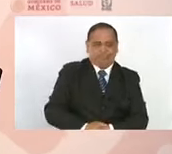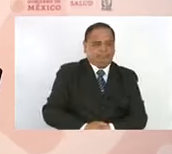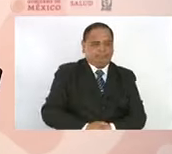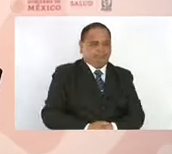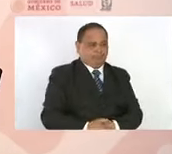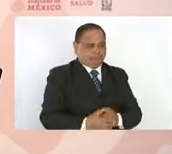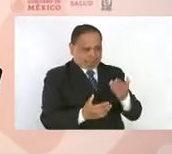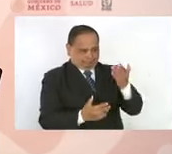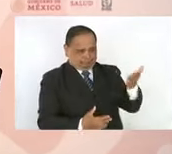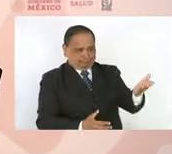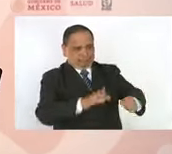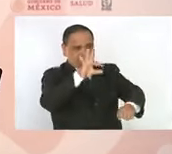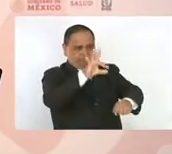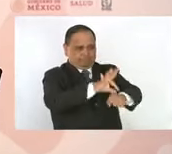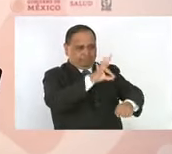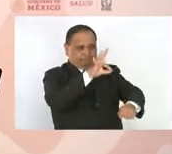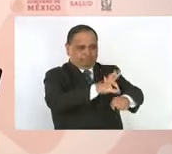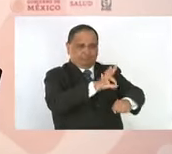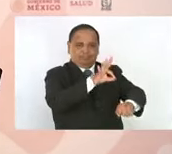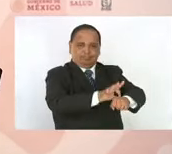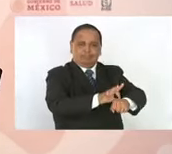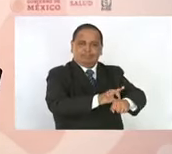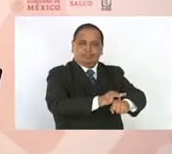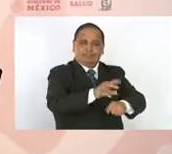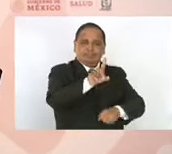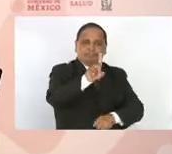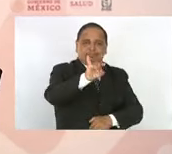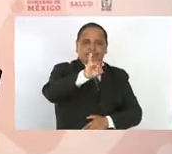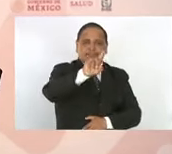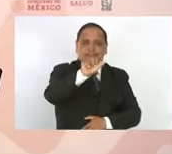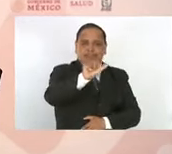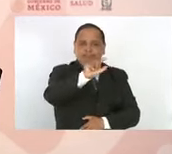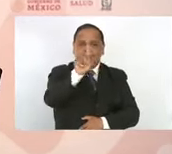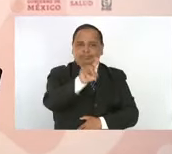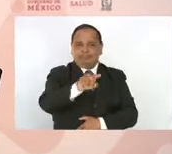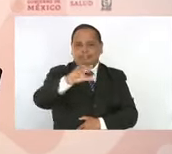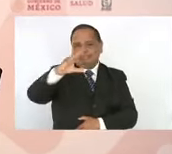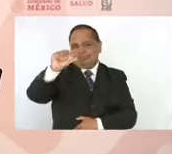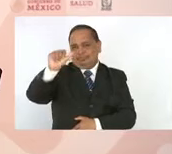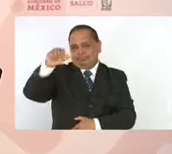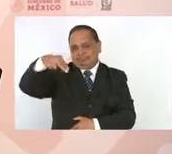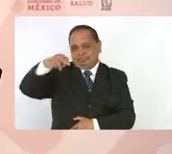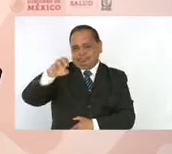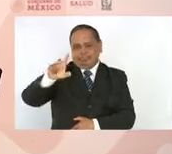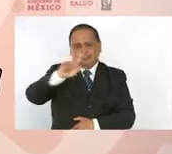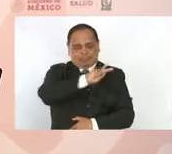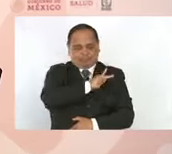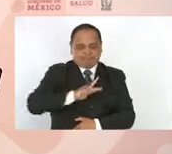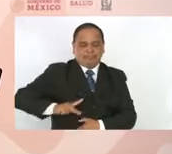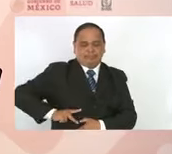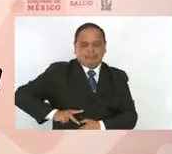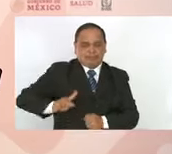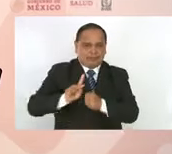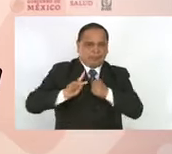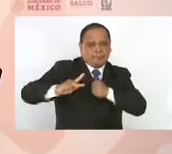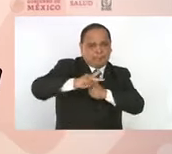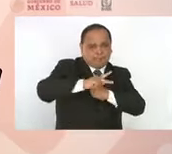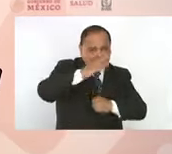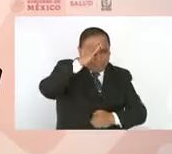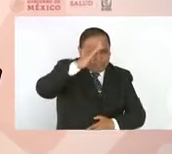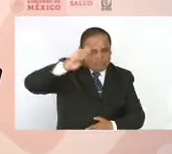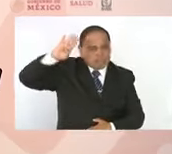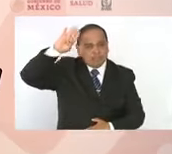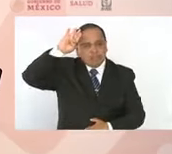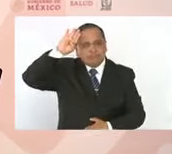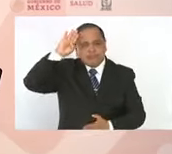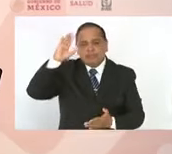Excelentísimo doctor Miguel Díaz-Canel, presidente de la República de Cuba. Licenciada Laida